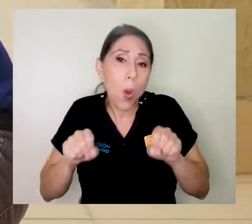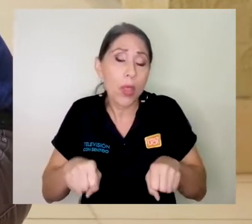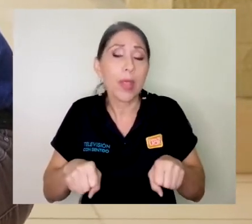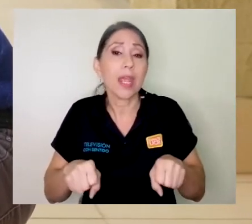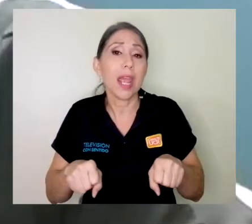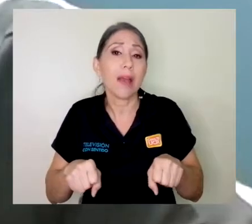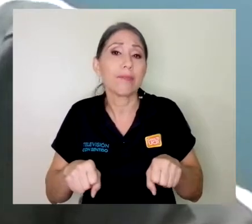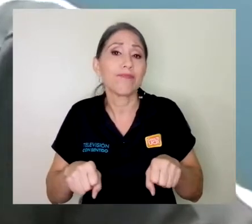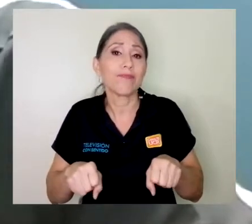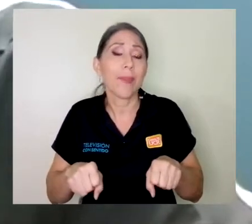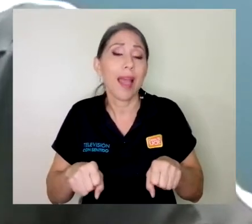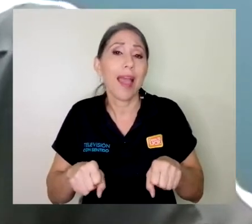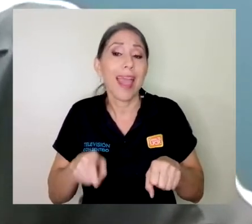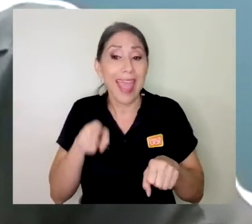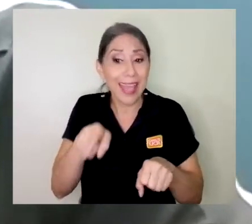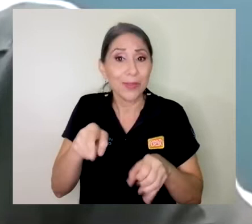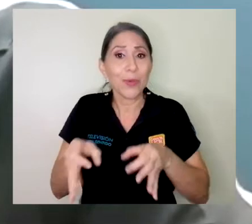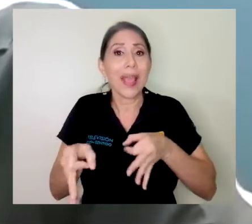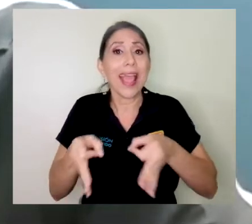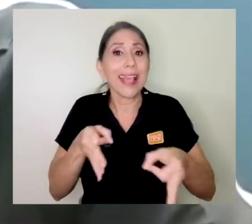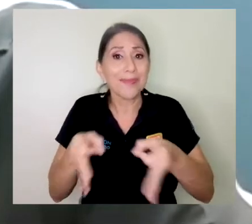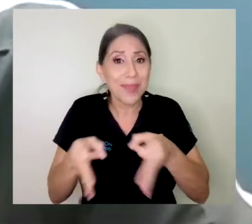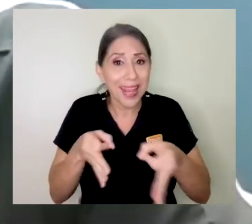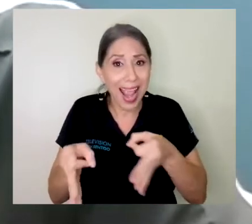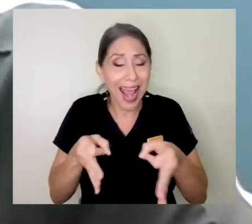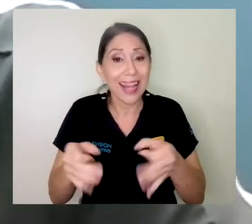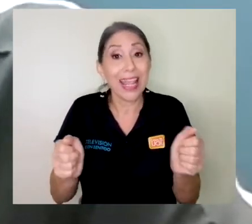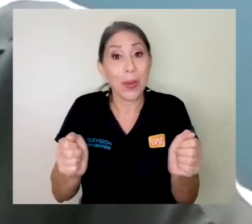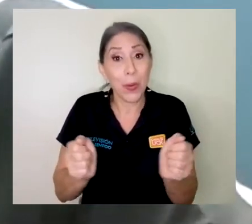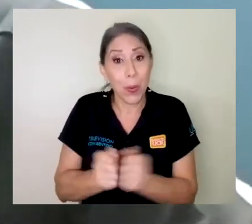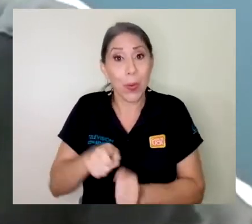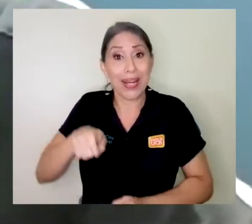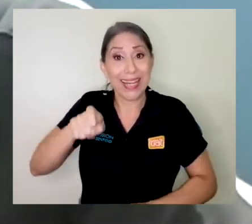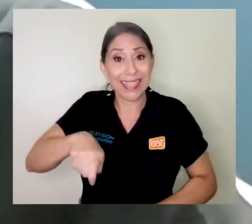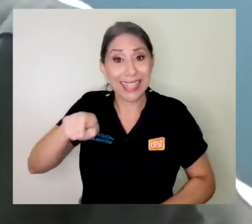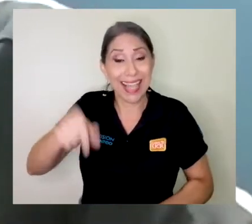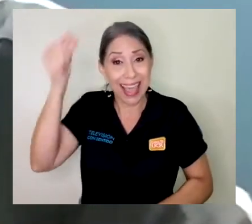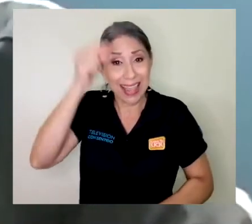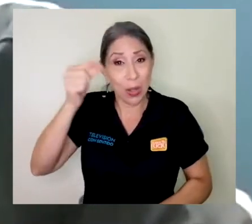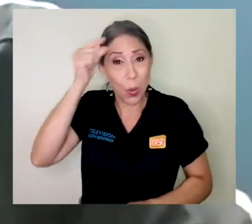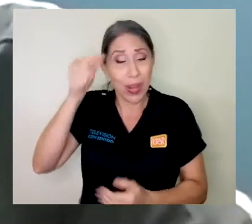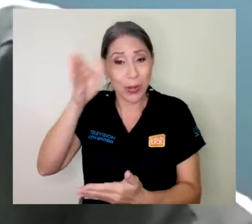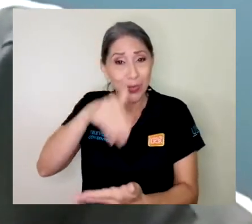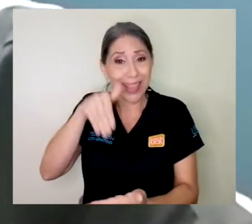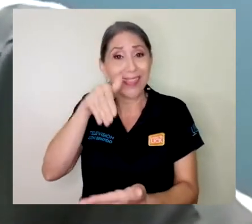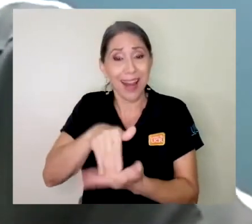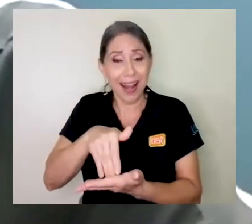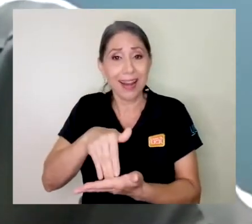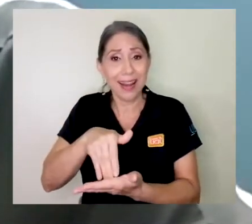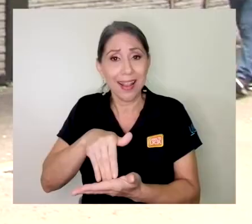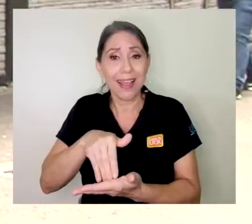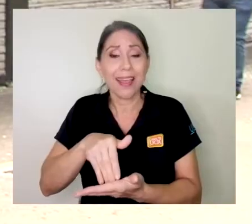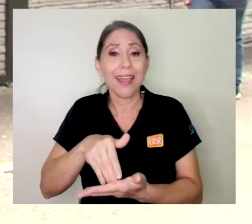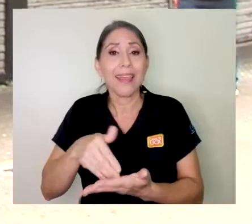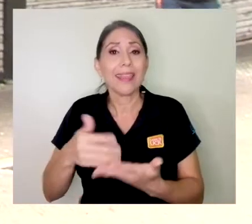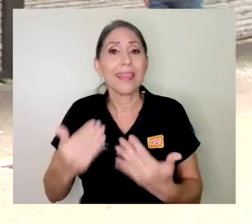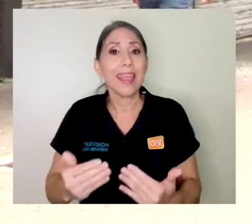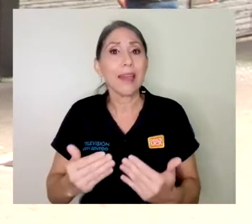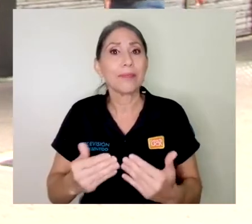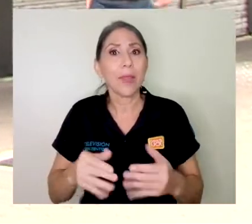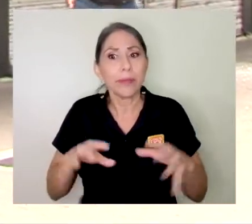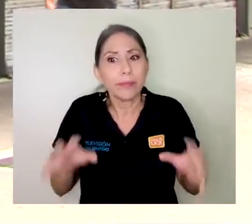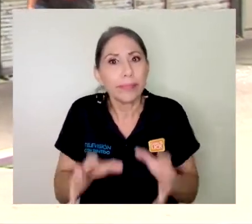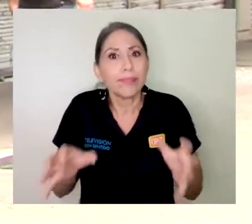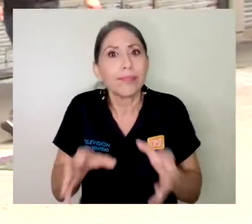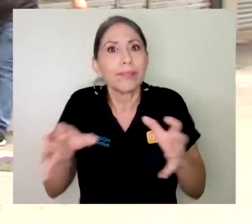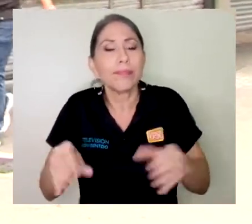podría explicarse que con esta necesidad del gobierno central de movilizar